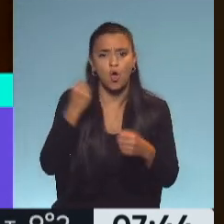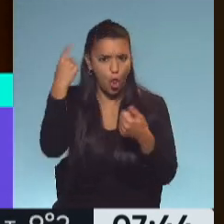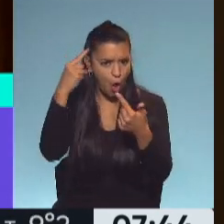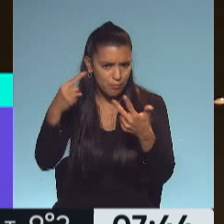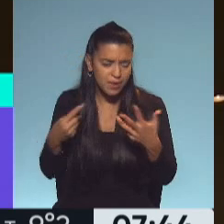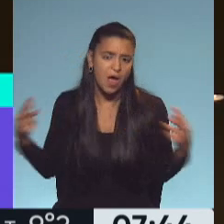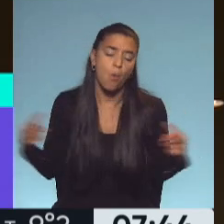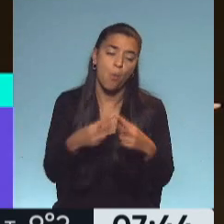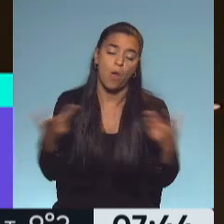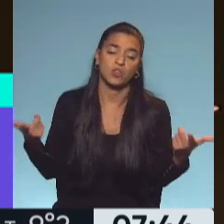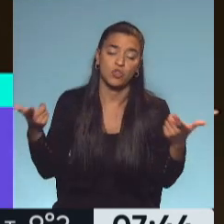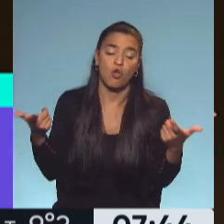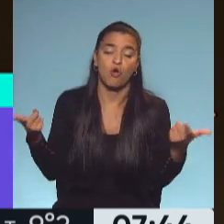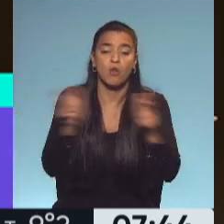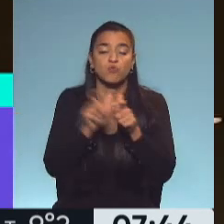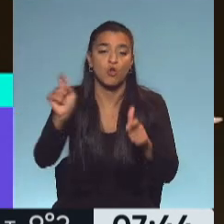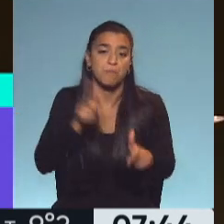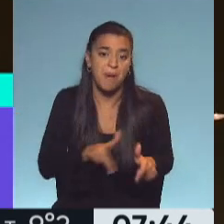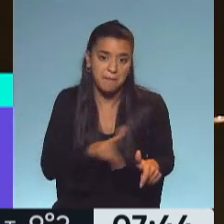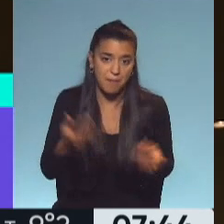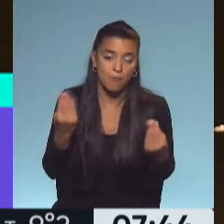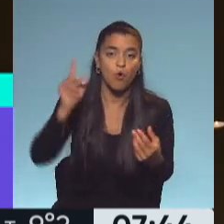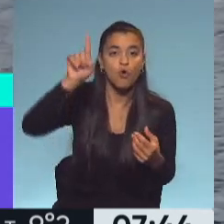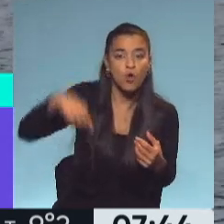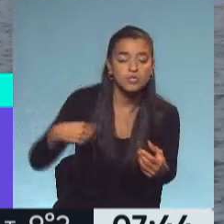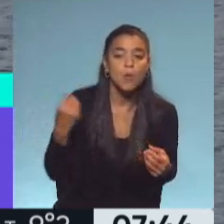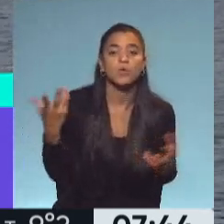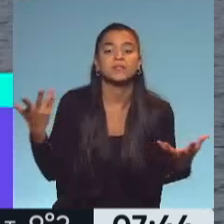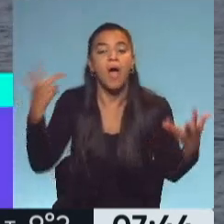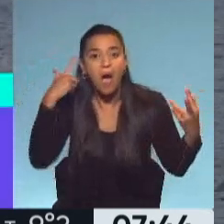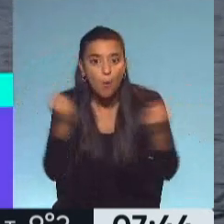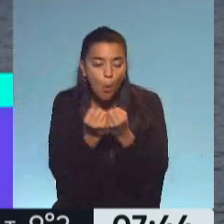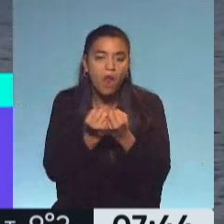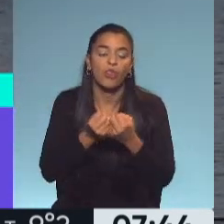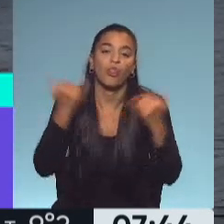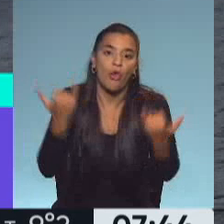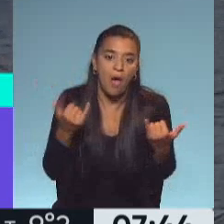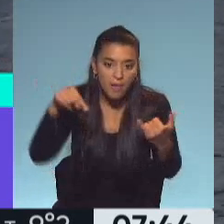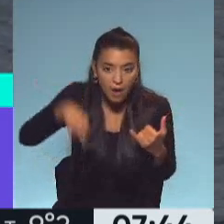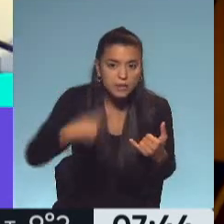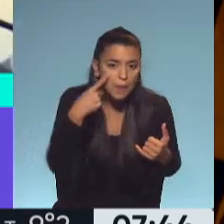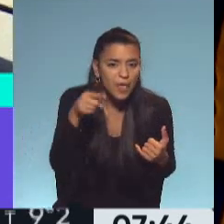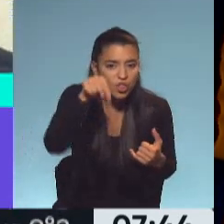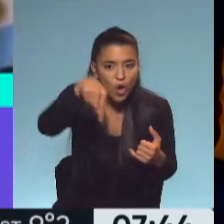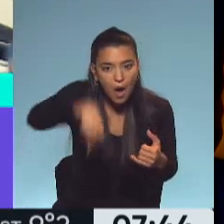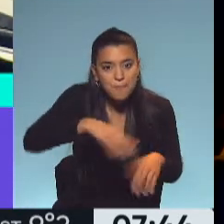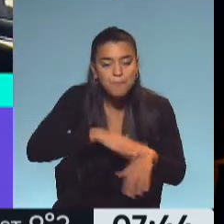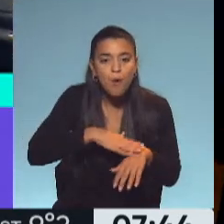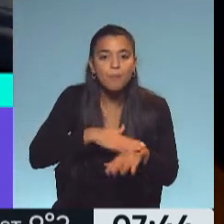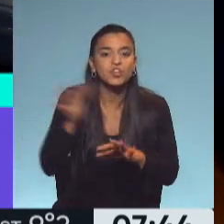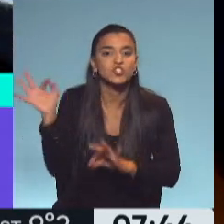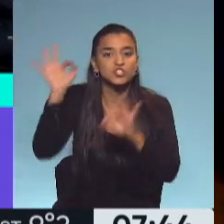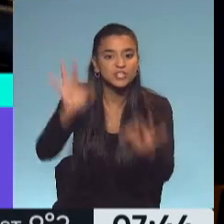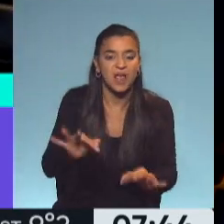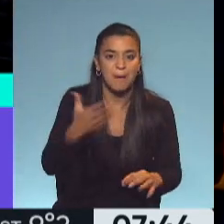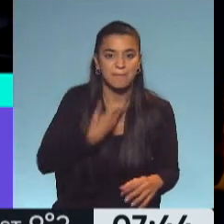encuentro con el Papa, porque las consecuencias justamente de los acuerdos que se buscan alcanzar, ahí vemos el momento del arribo del presidente de